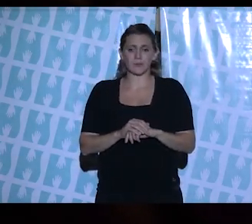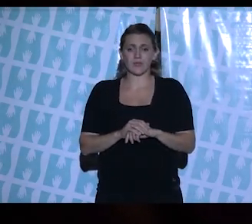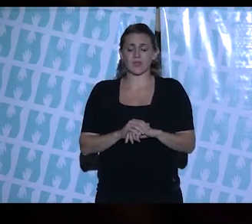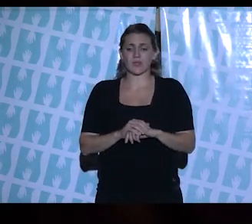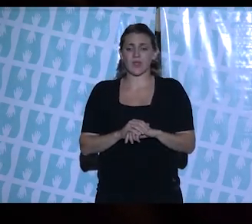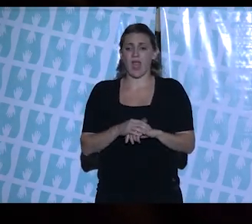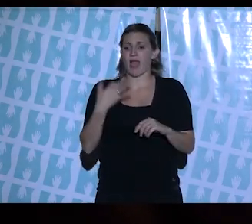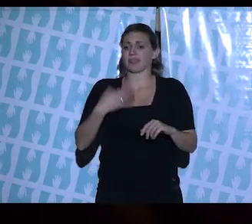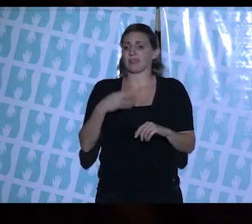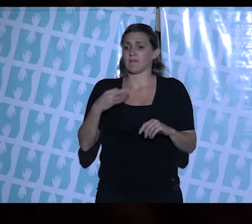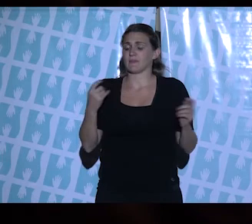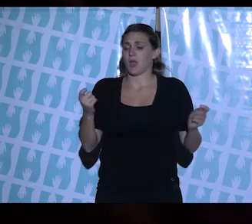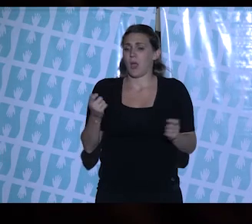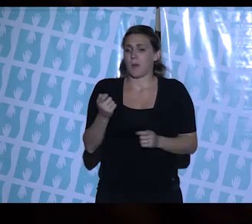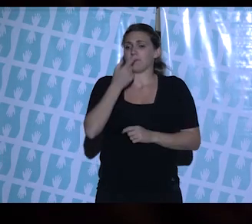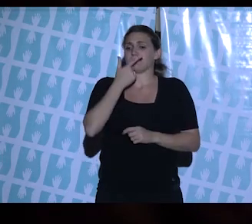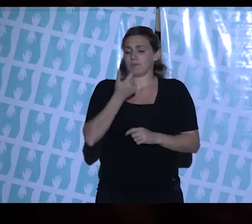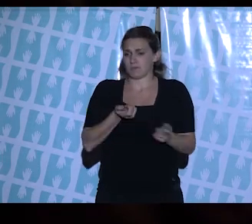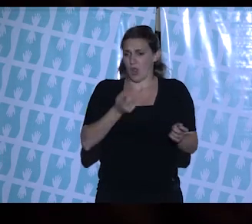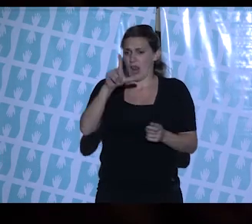de la levodopa,